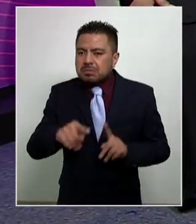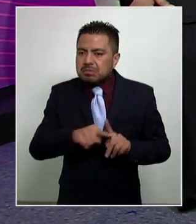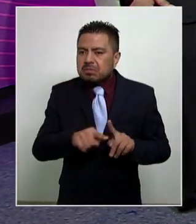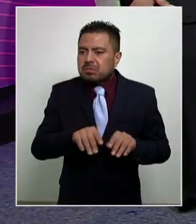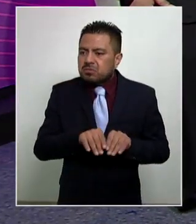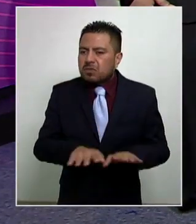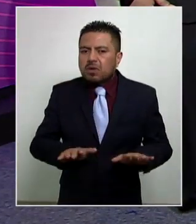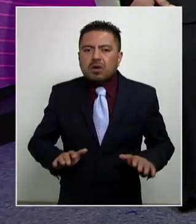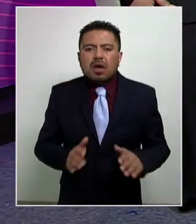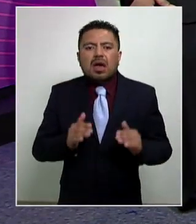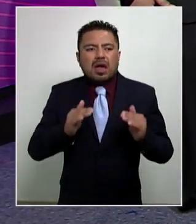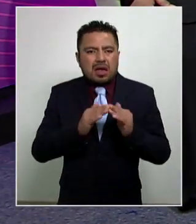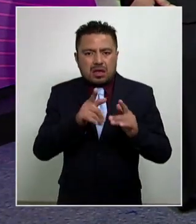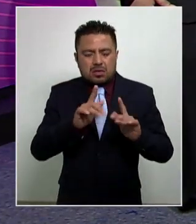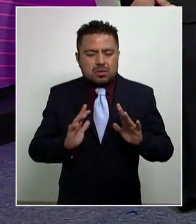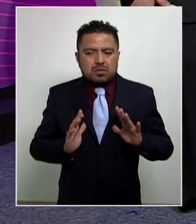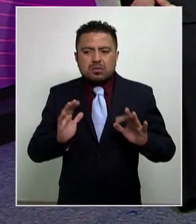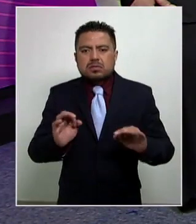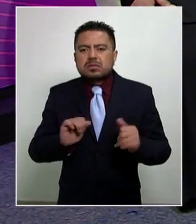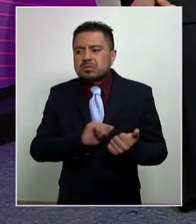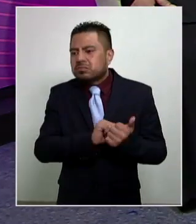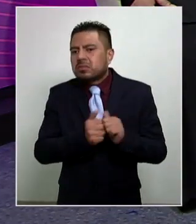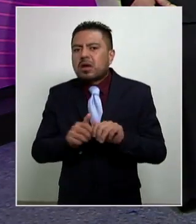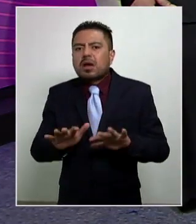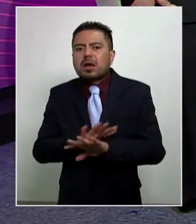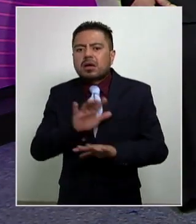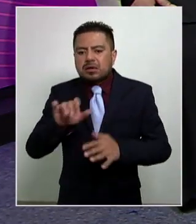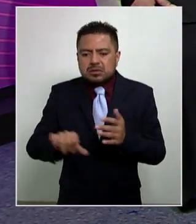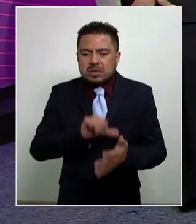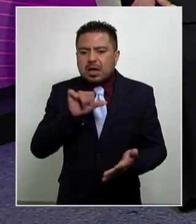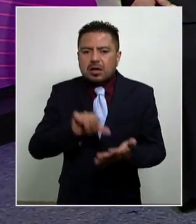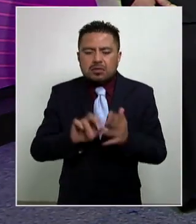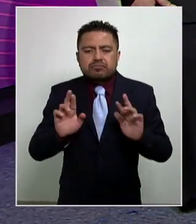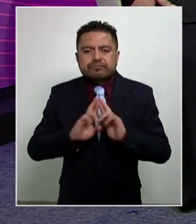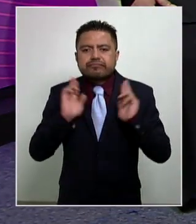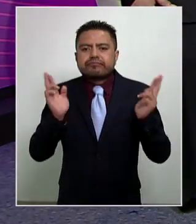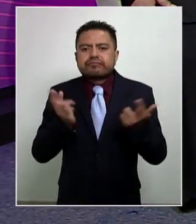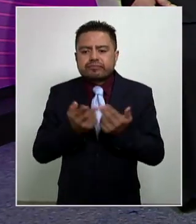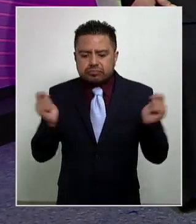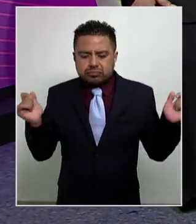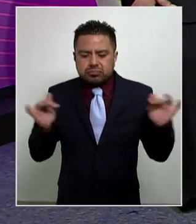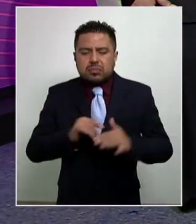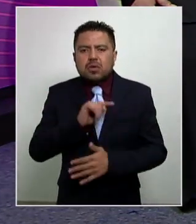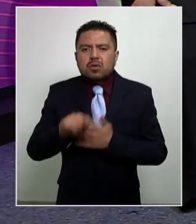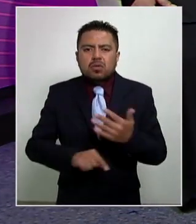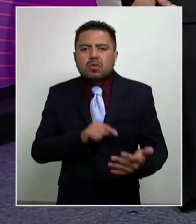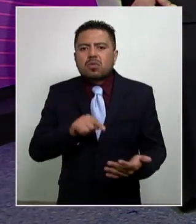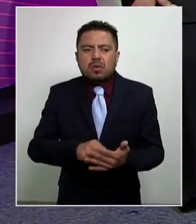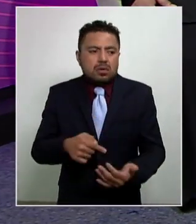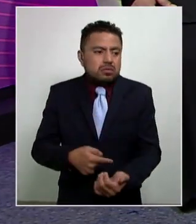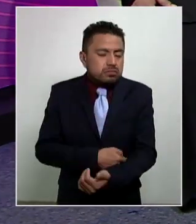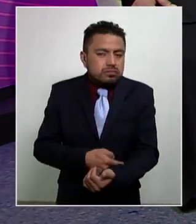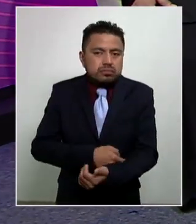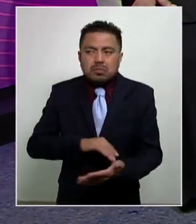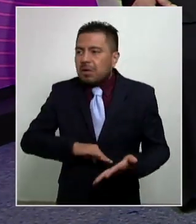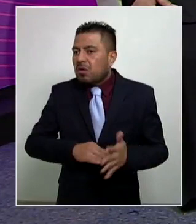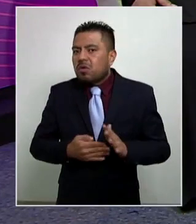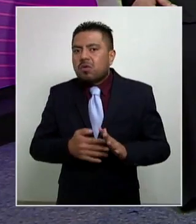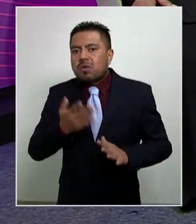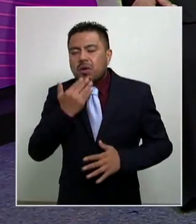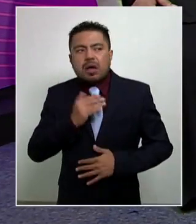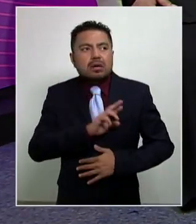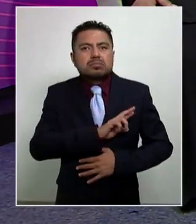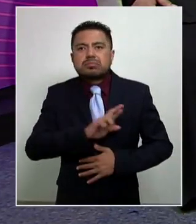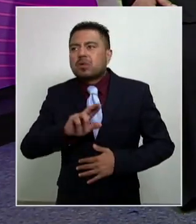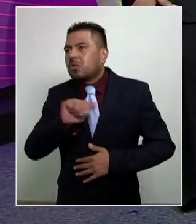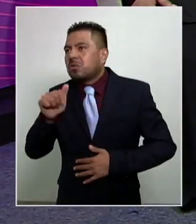la casa que tú fundaste se convirtió en una especie de centro de reunión y de espacio de refugio para personas que no encontraban